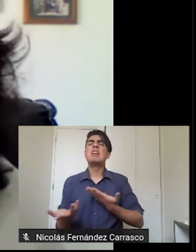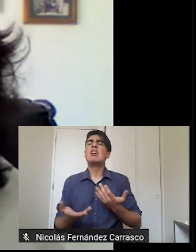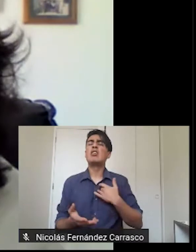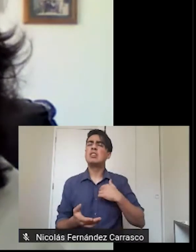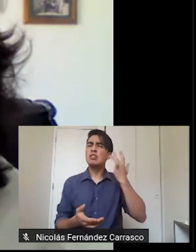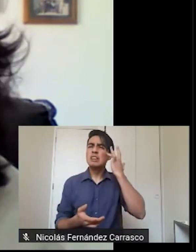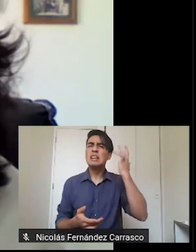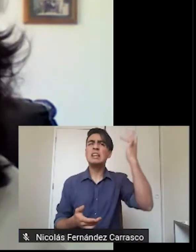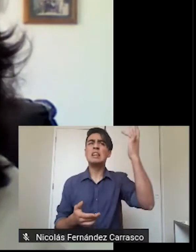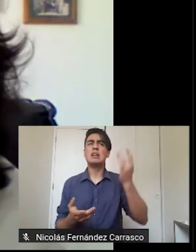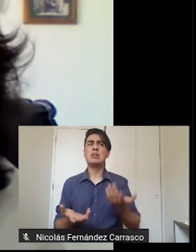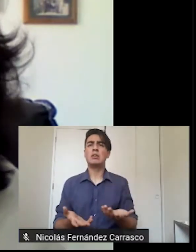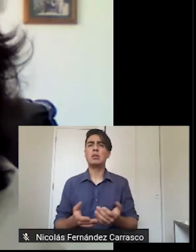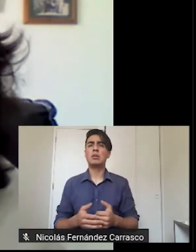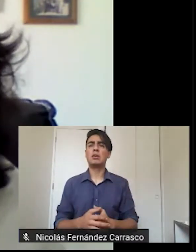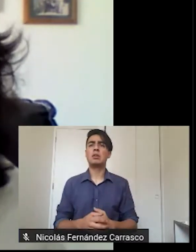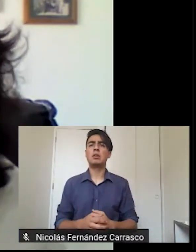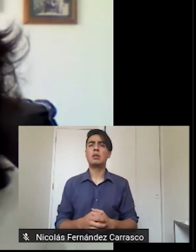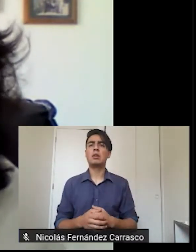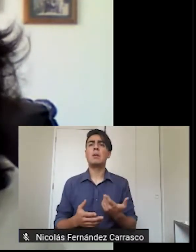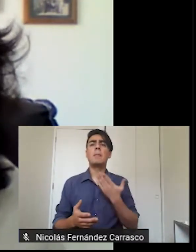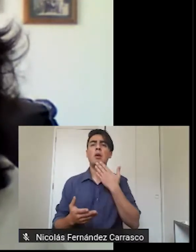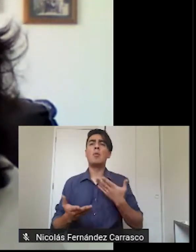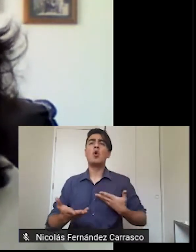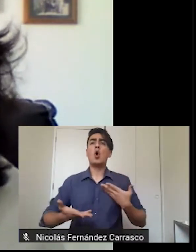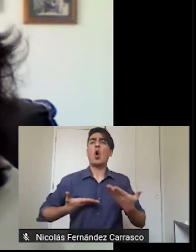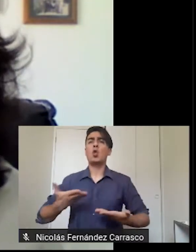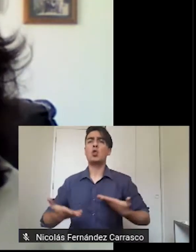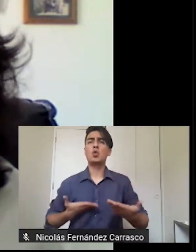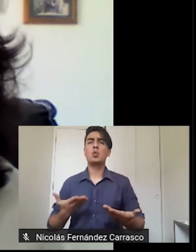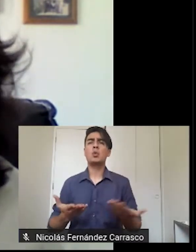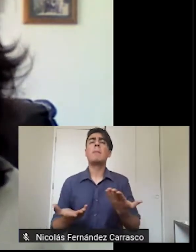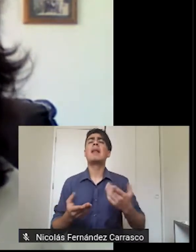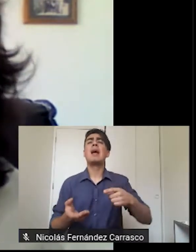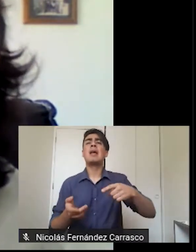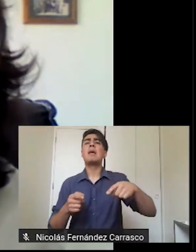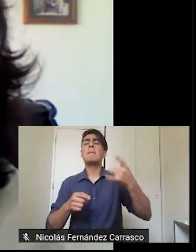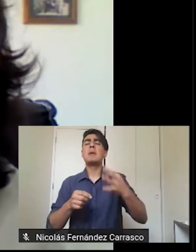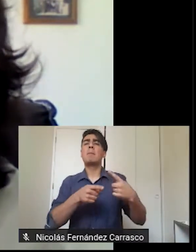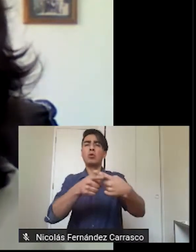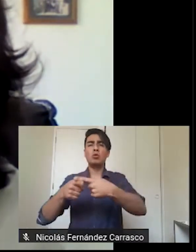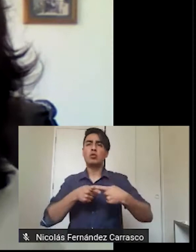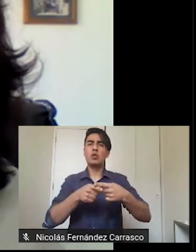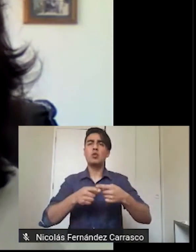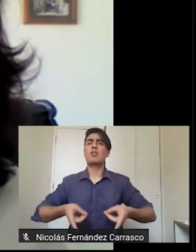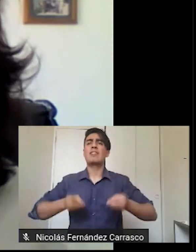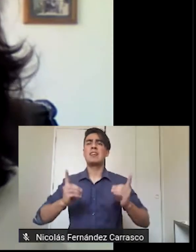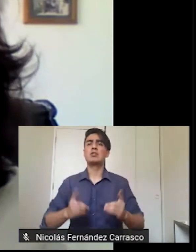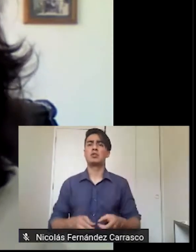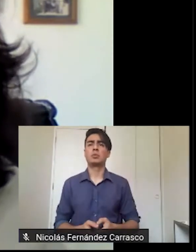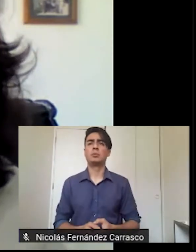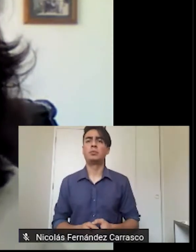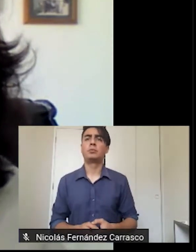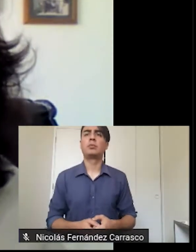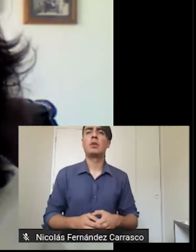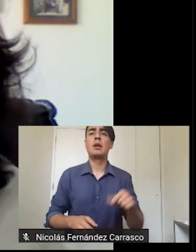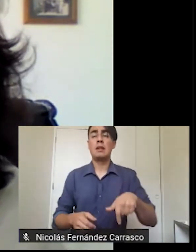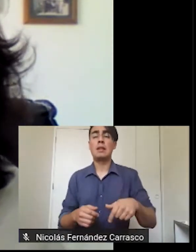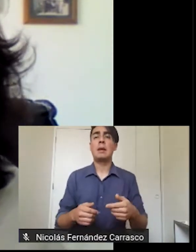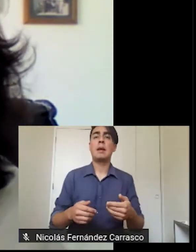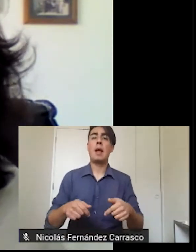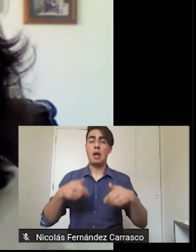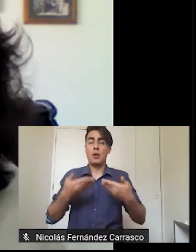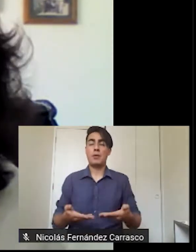veces anquilosadas en nuestras conductas, no aseguran la igualdad de derechos y las oportunidades para todas y todos. En esta mañana